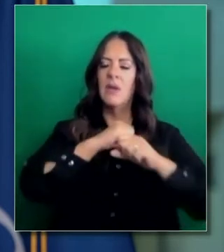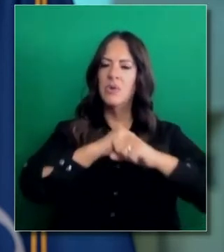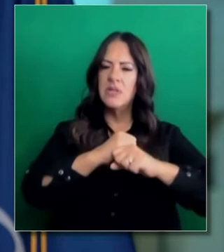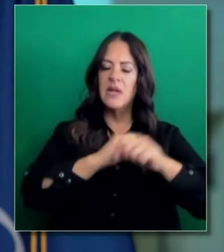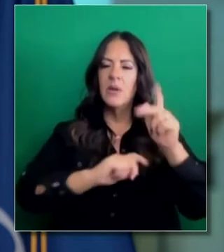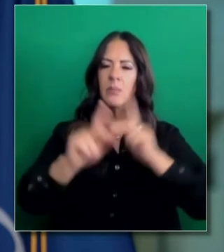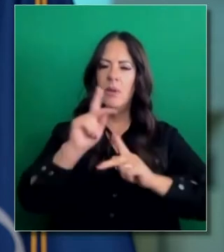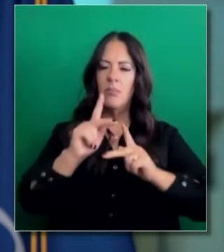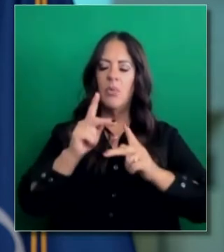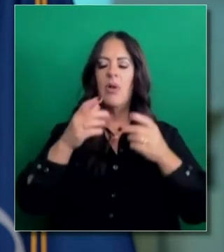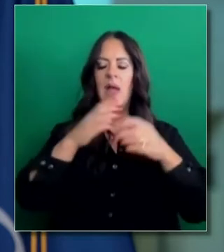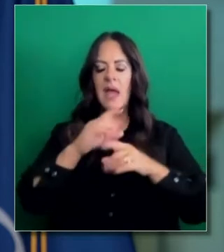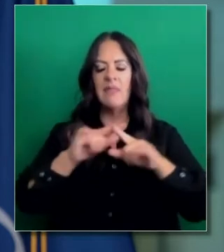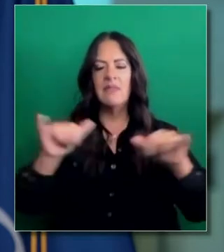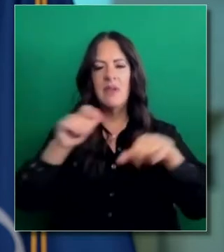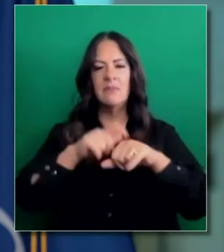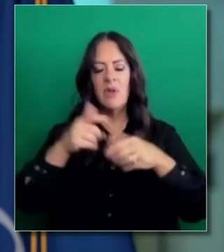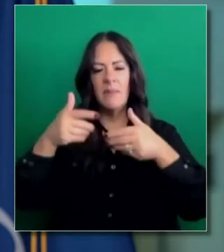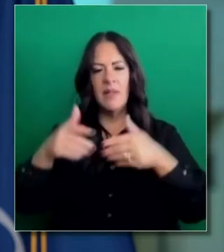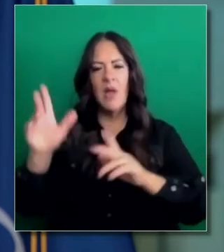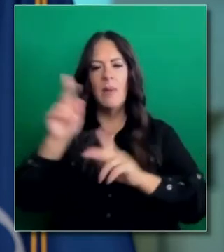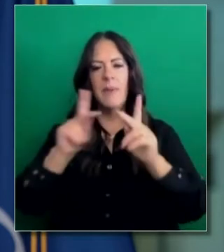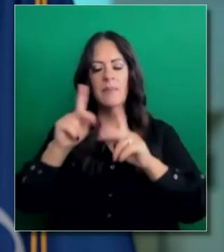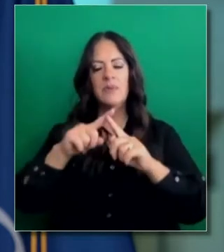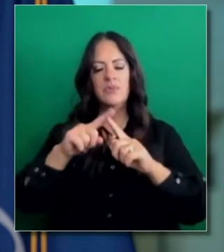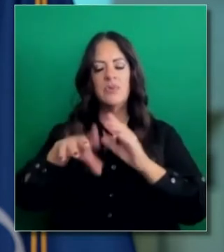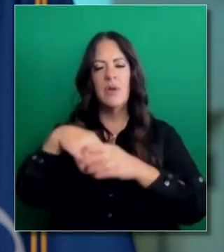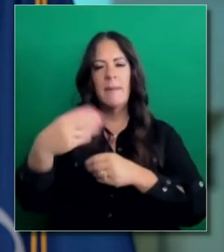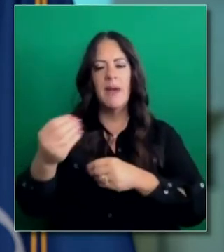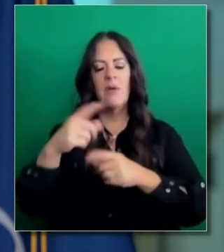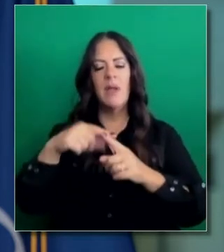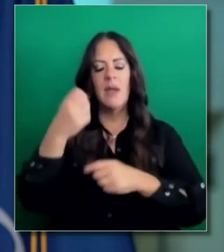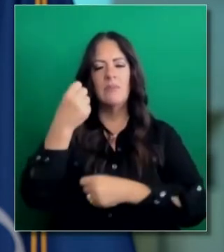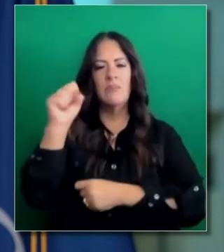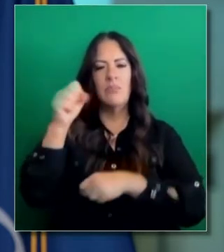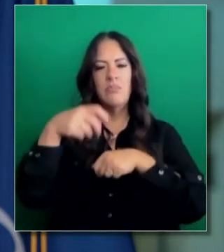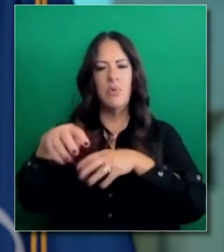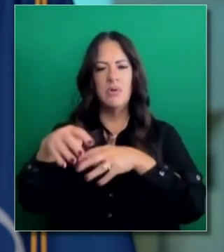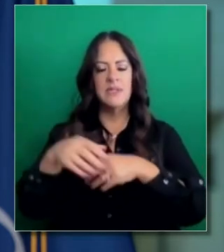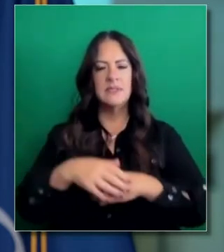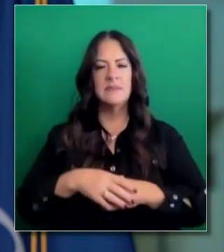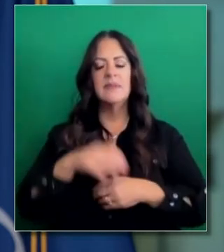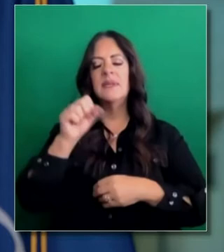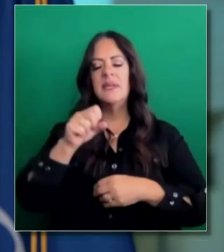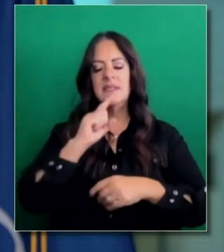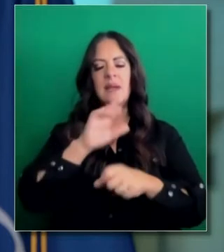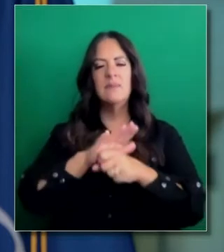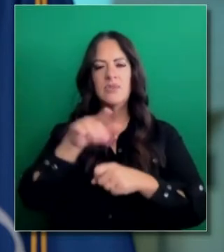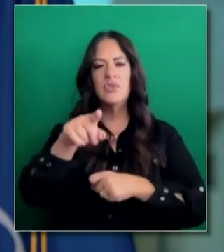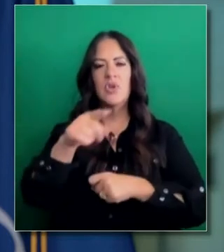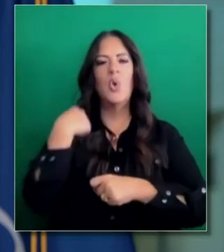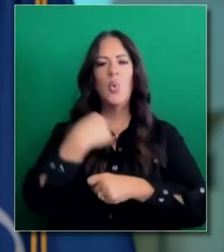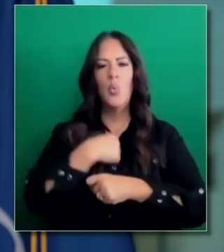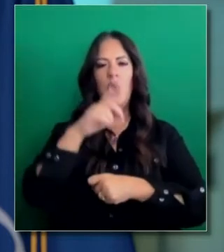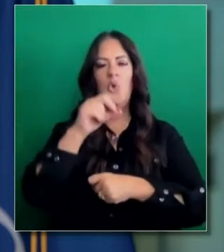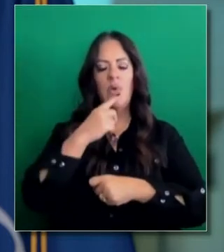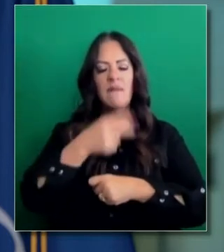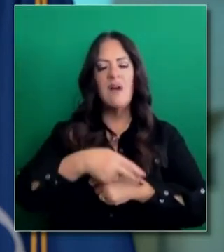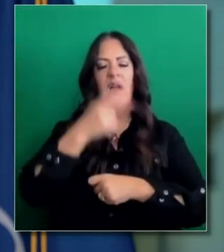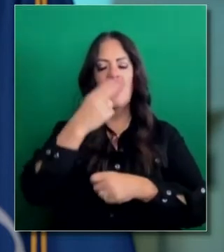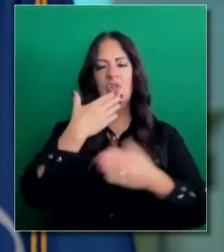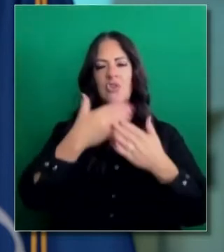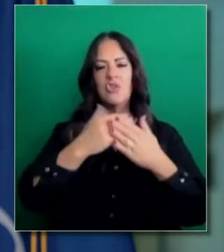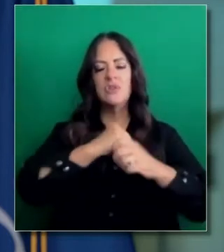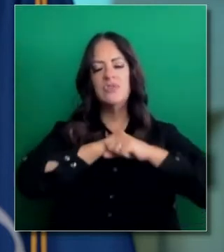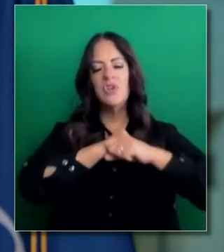operaciones y de los planes de manera apropiada y yo no estoy en condiciones de hacerlo pero les aseguro que tenemos un nivel más mucho más alto de